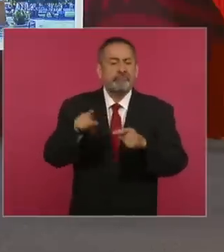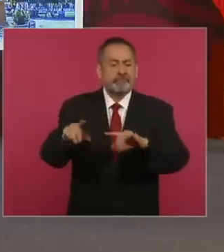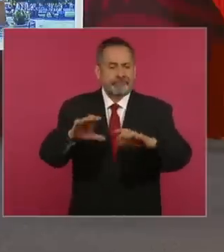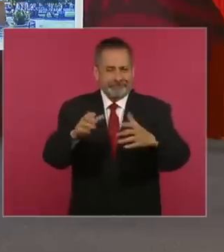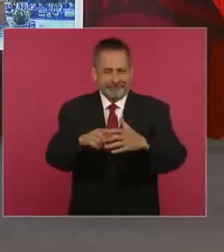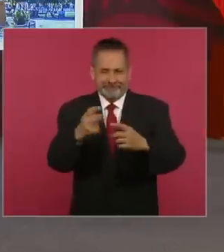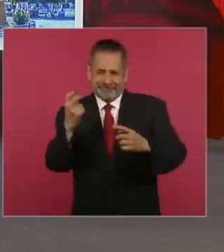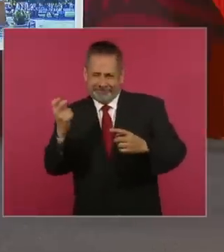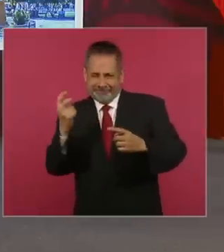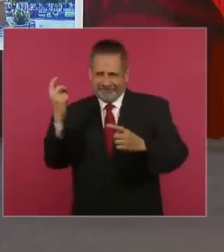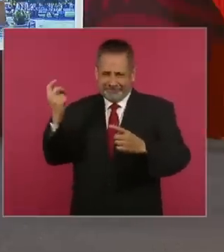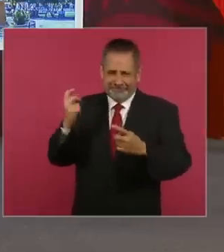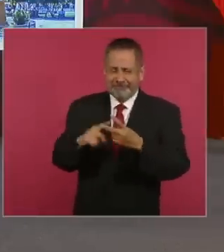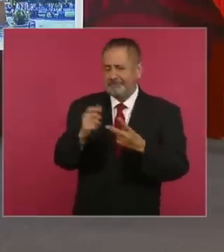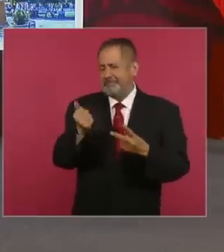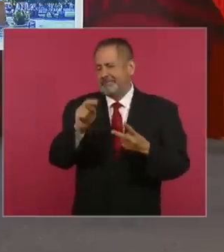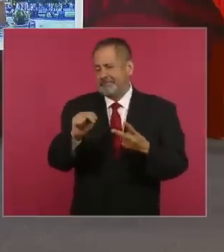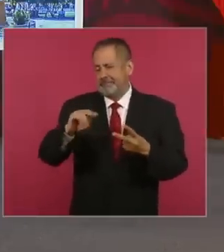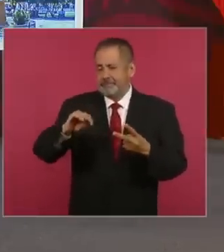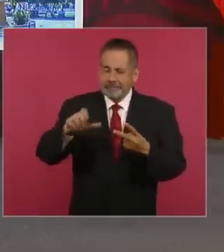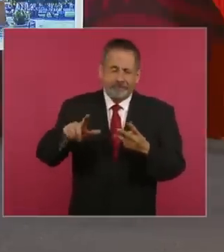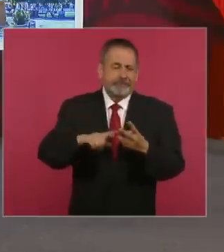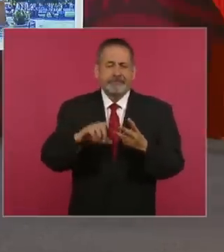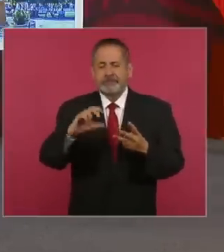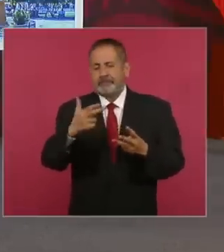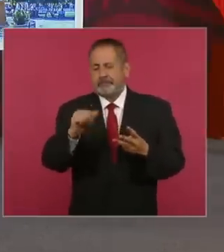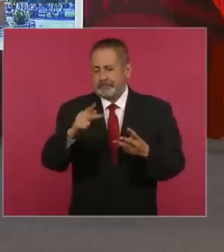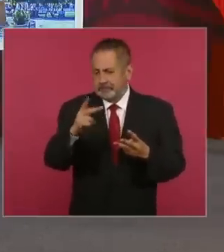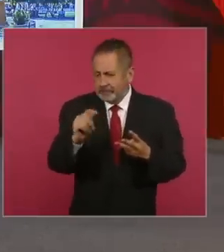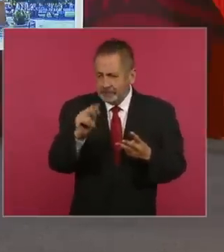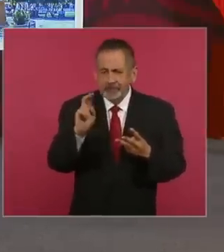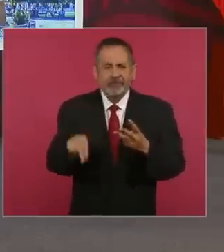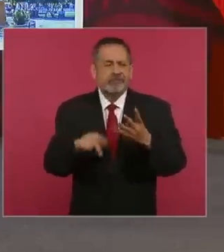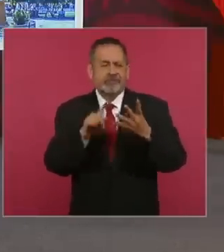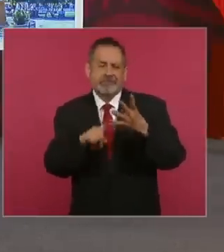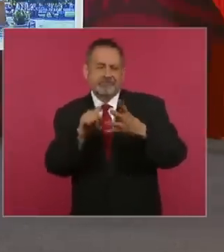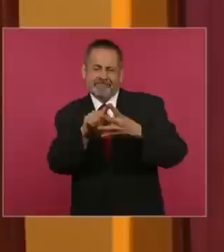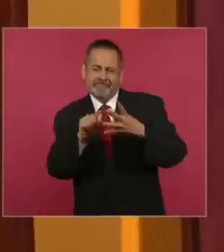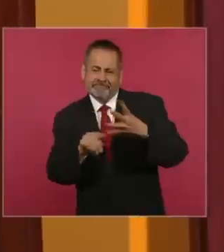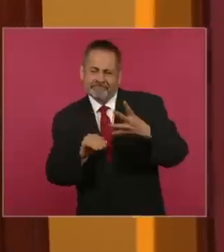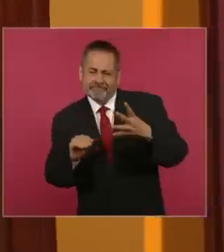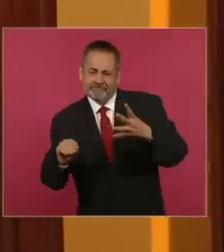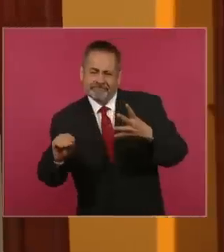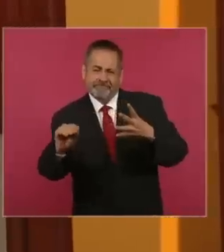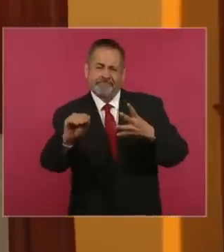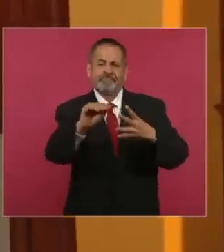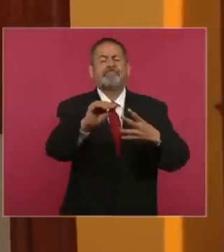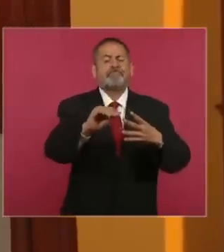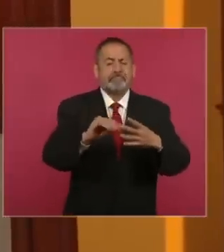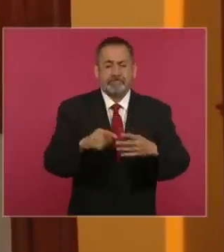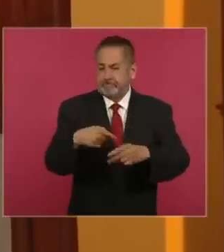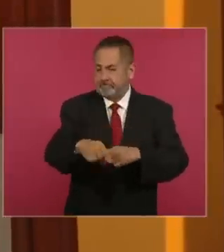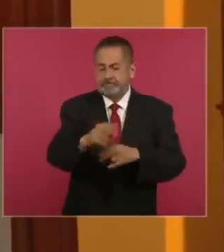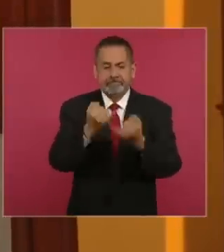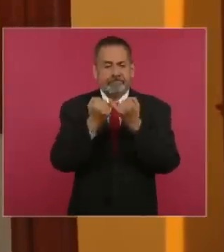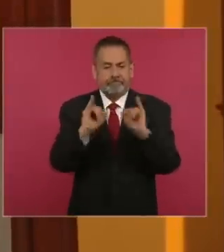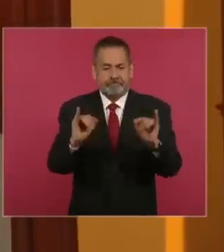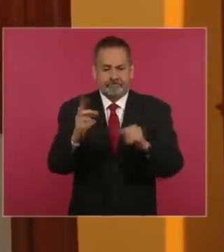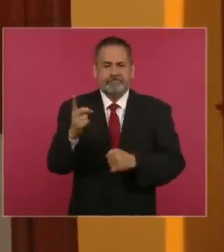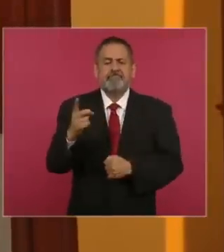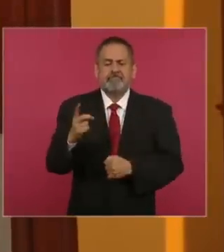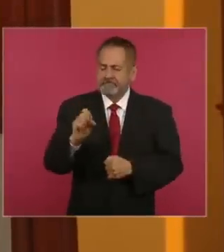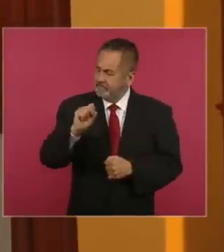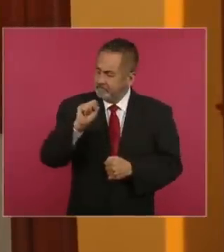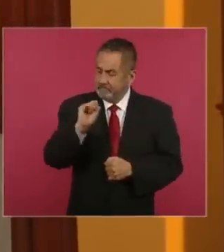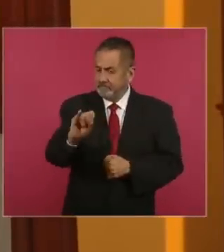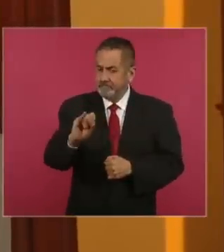Chacán El Fuerte de San Miguel, Champotón y Silbalche En realidad estamos listos para inaugurar en diciembre y esperemos